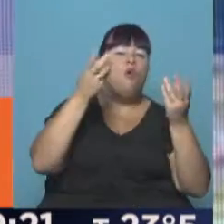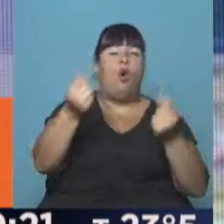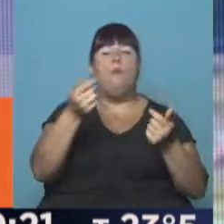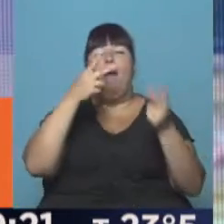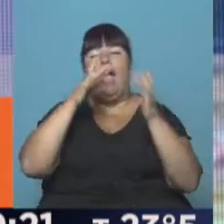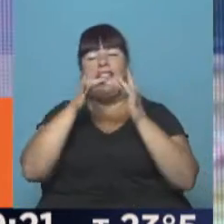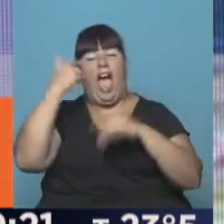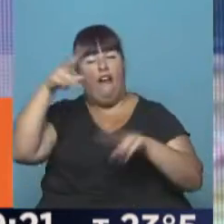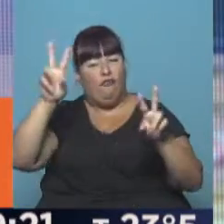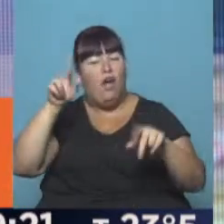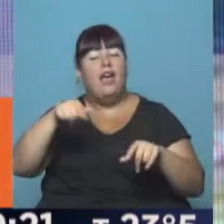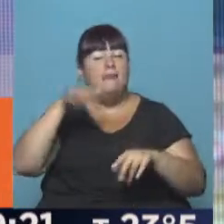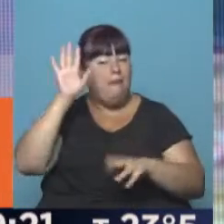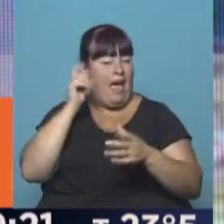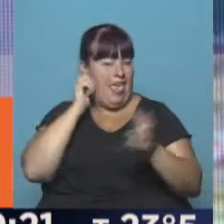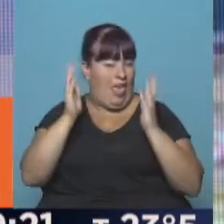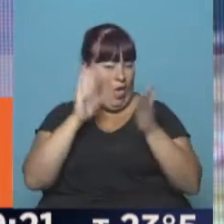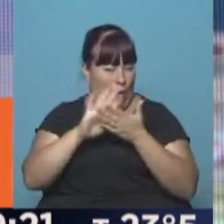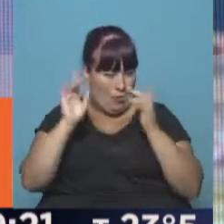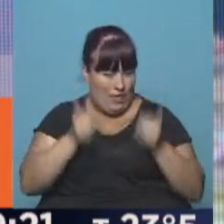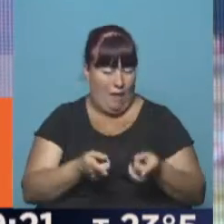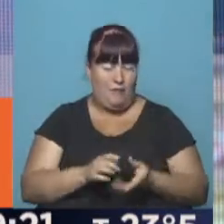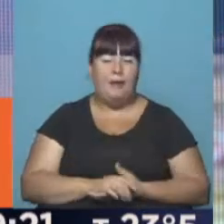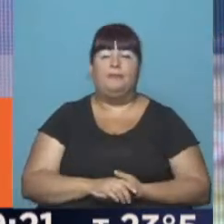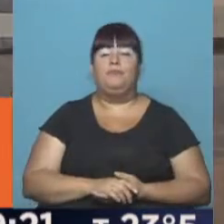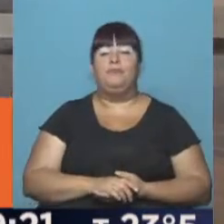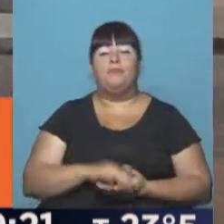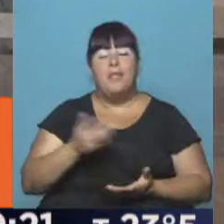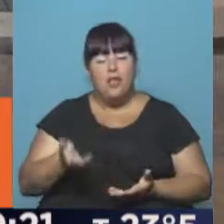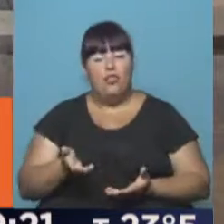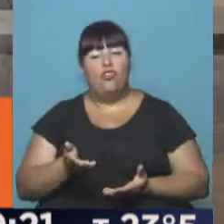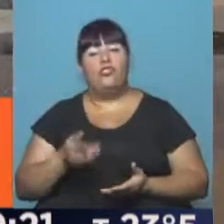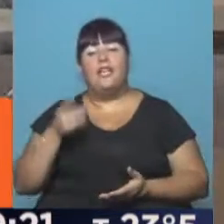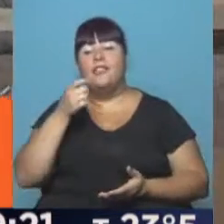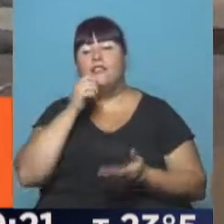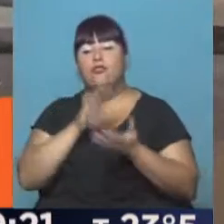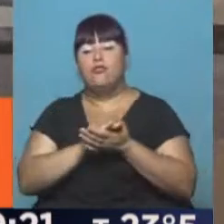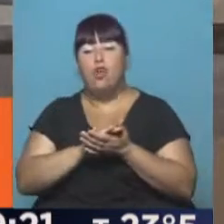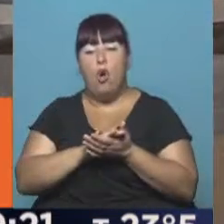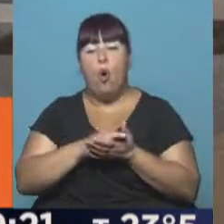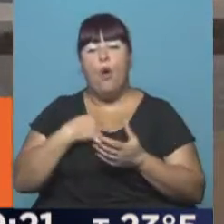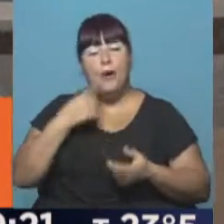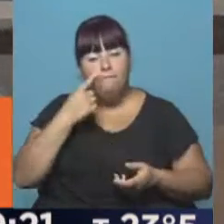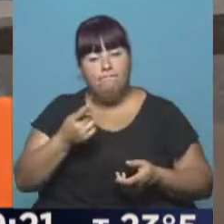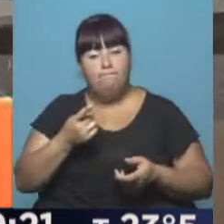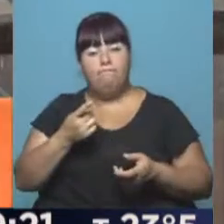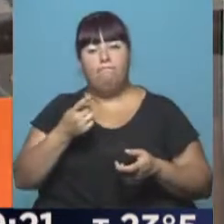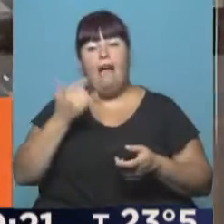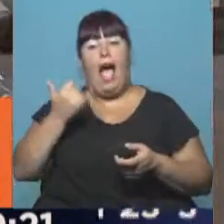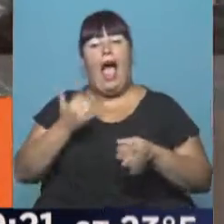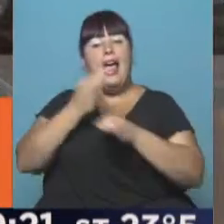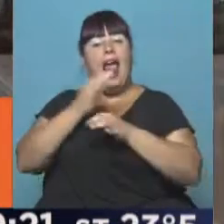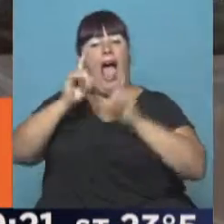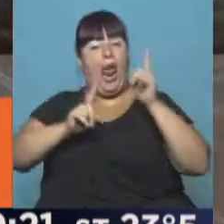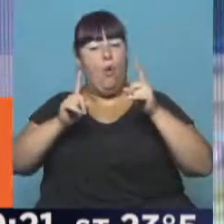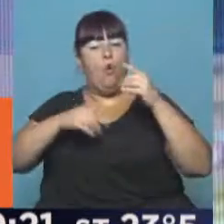internet afuera y sobre todo a las nuevas generaciones con lo cual él en cuanto vemos que hay en cuanto hay categorías